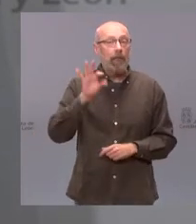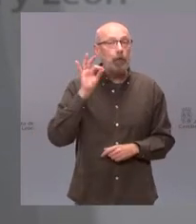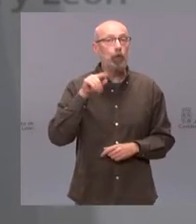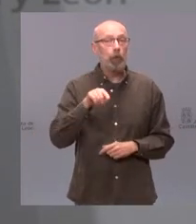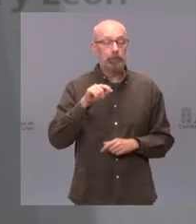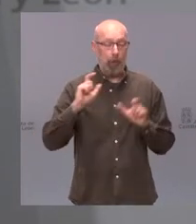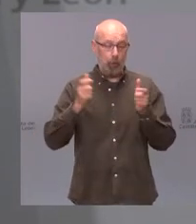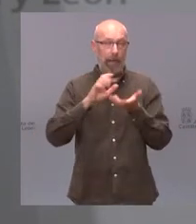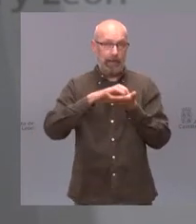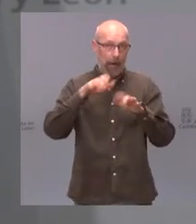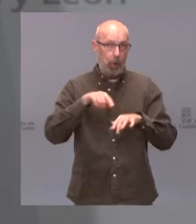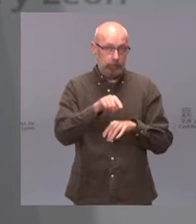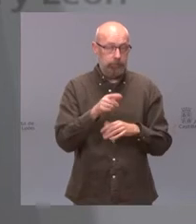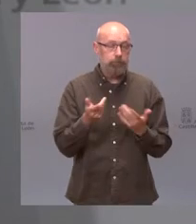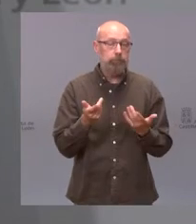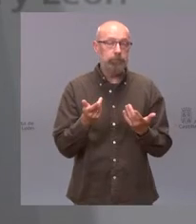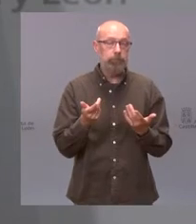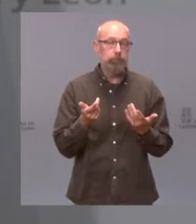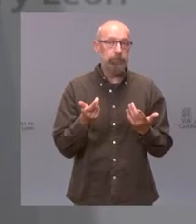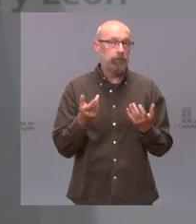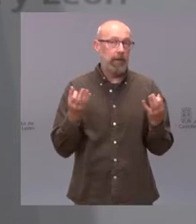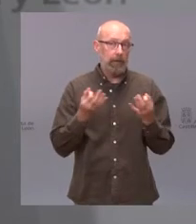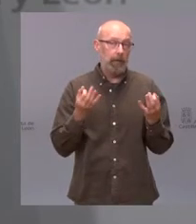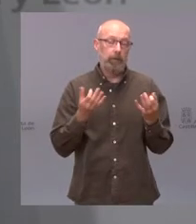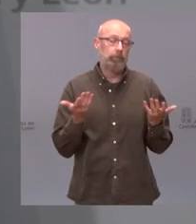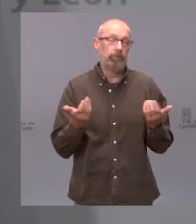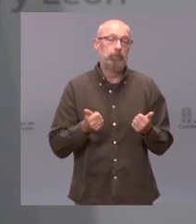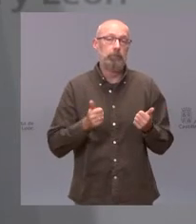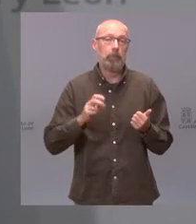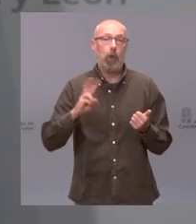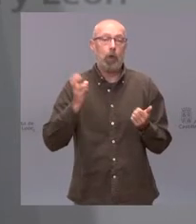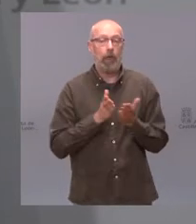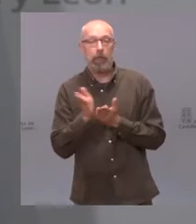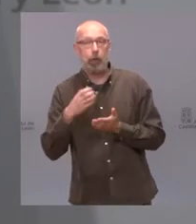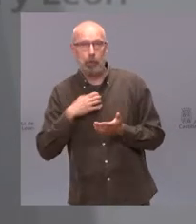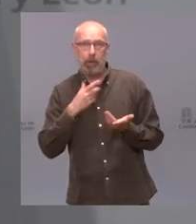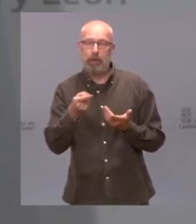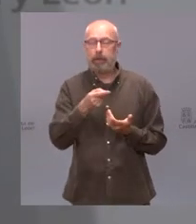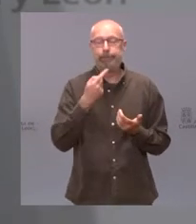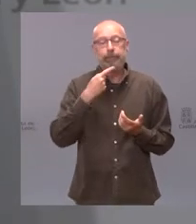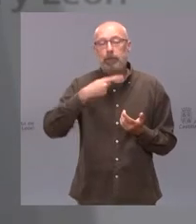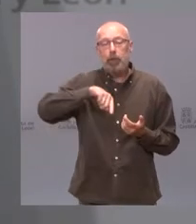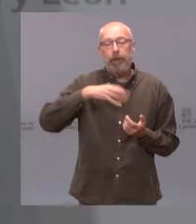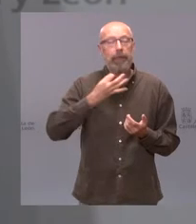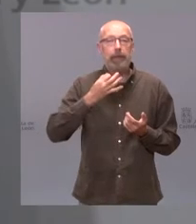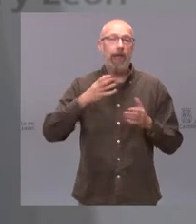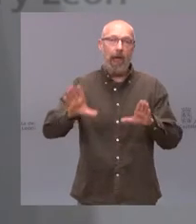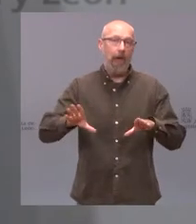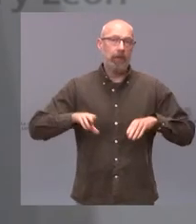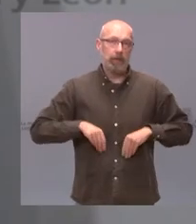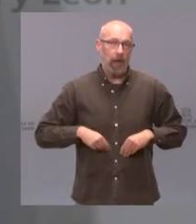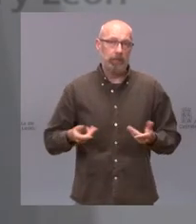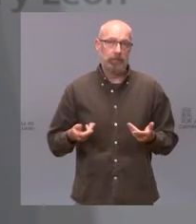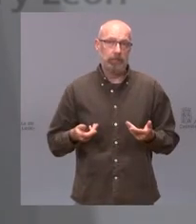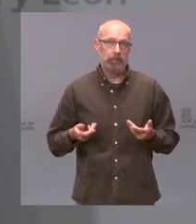la Junta de Castilla y León es, no puede ser de otra manera, aceptar que la